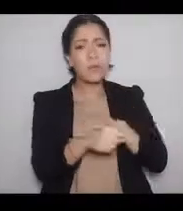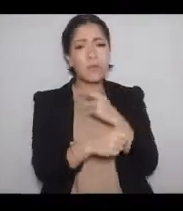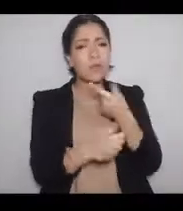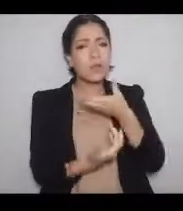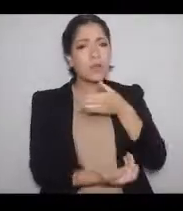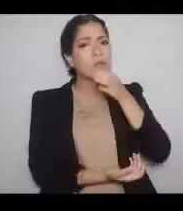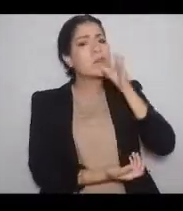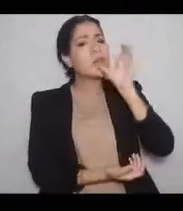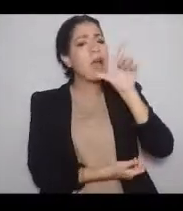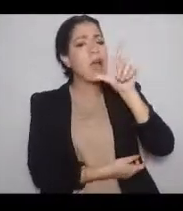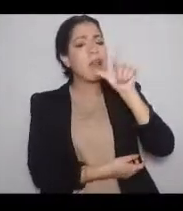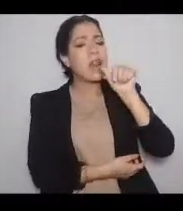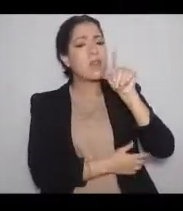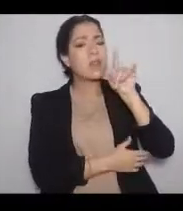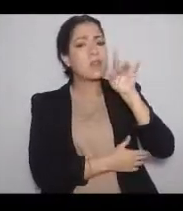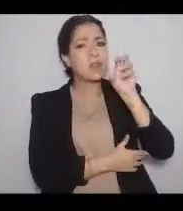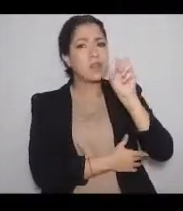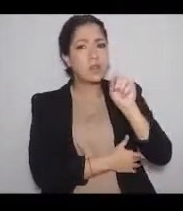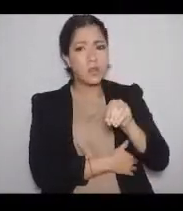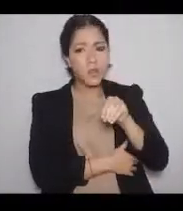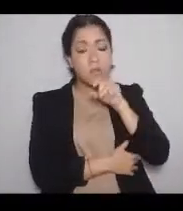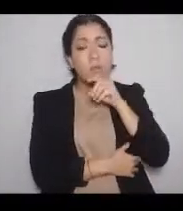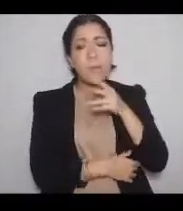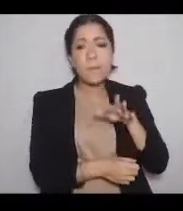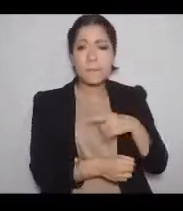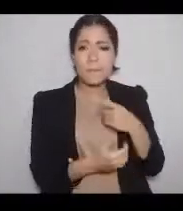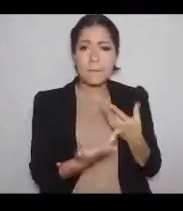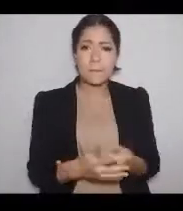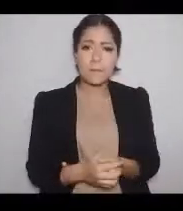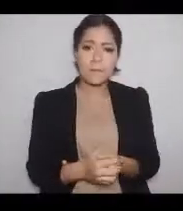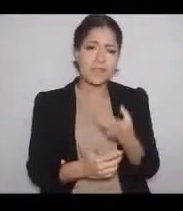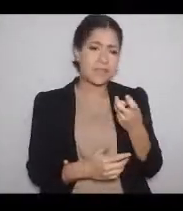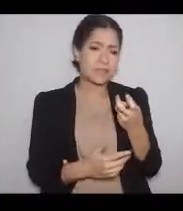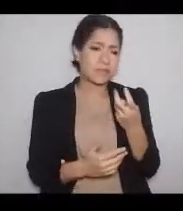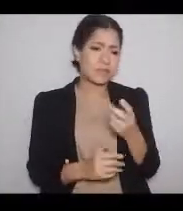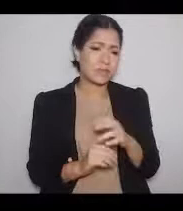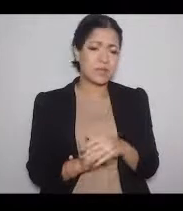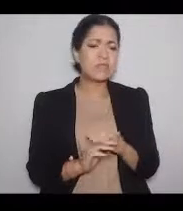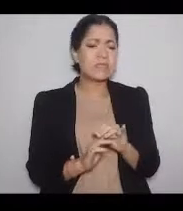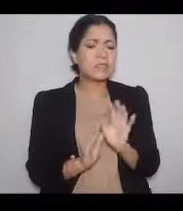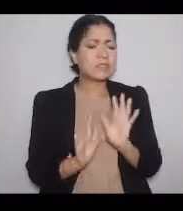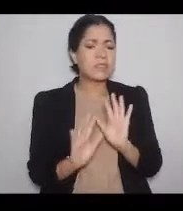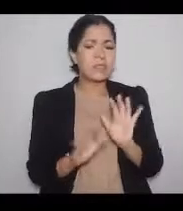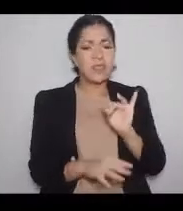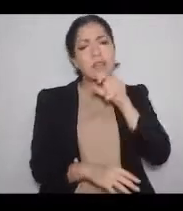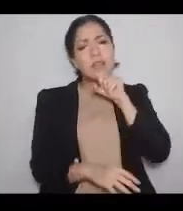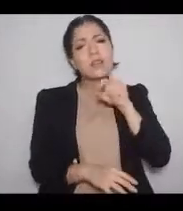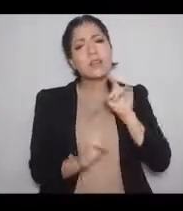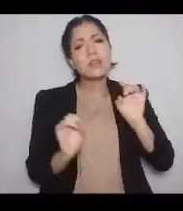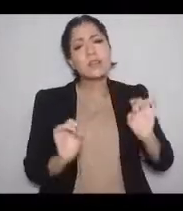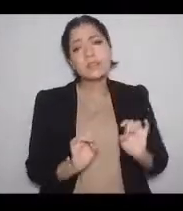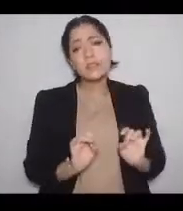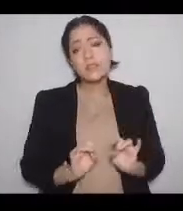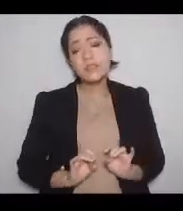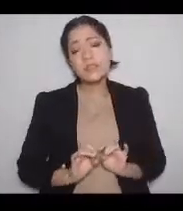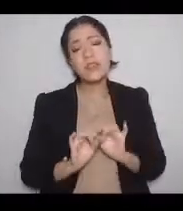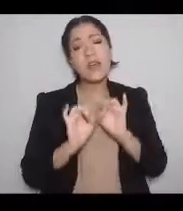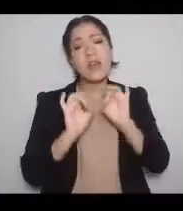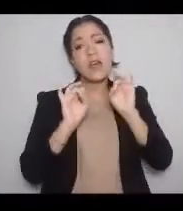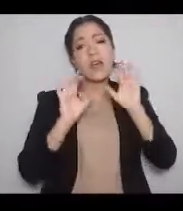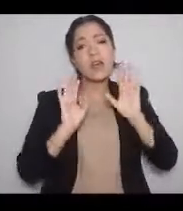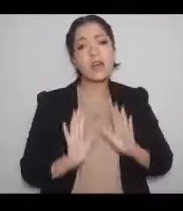Si tan solo tuviera a Urania. Me quería ir con esa imagen a la